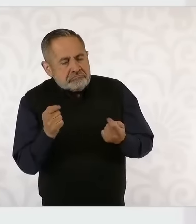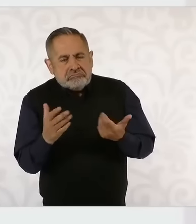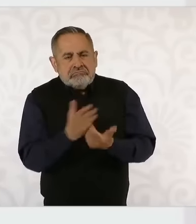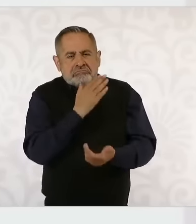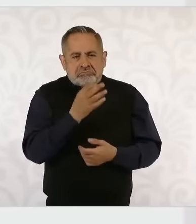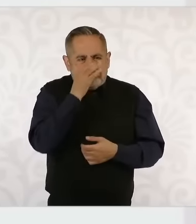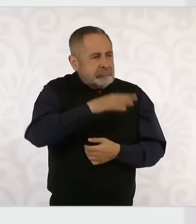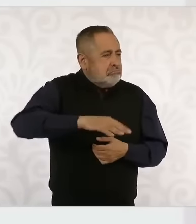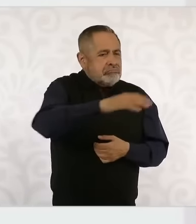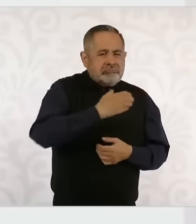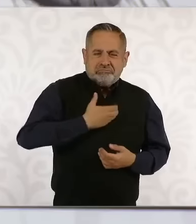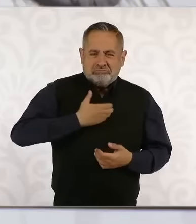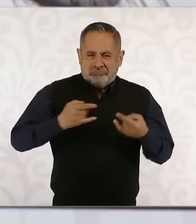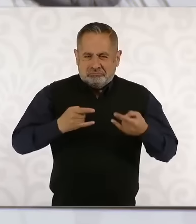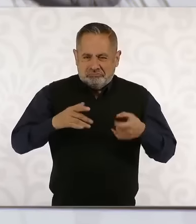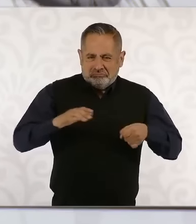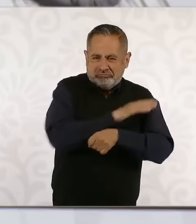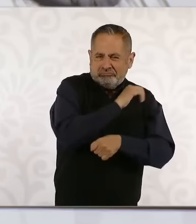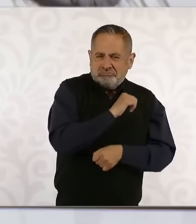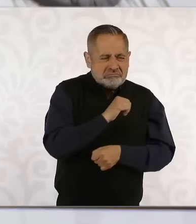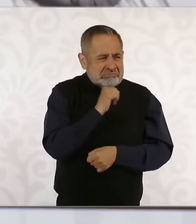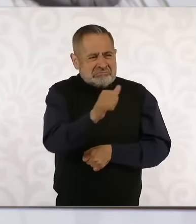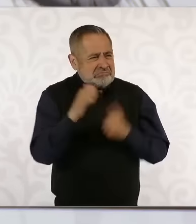llenar el Zócalo. Ahí se ven